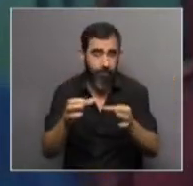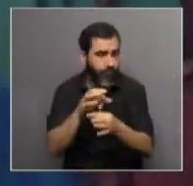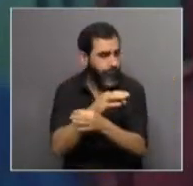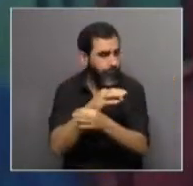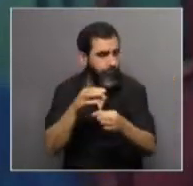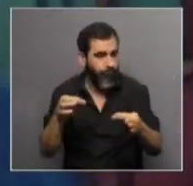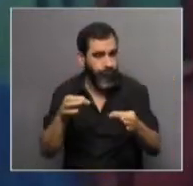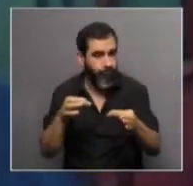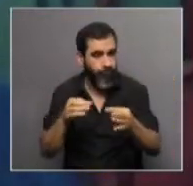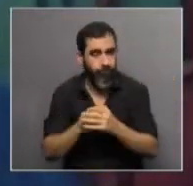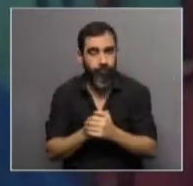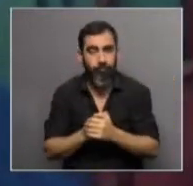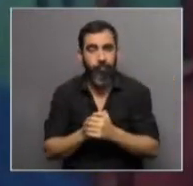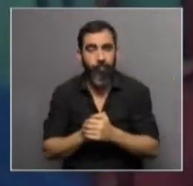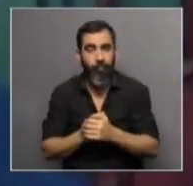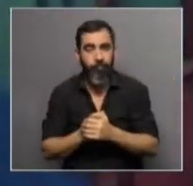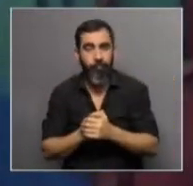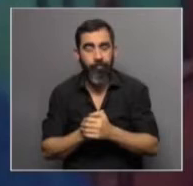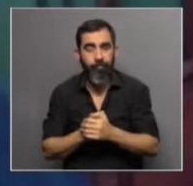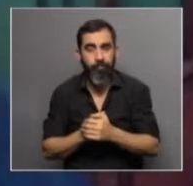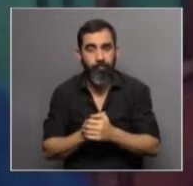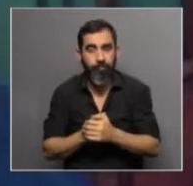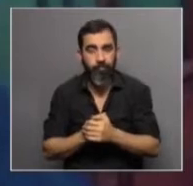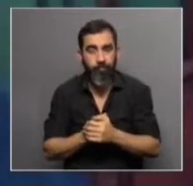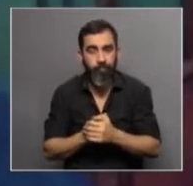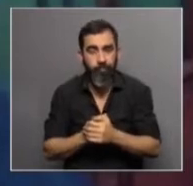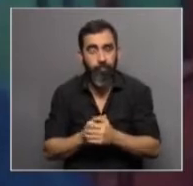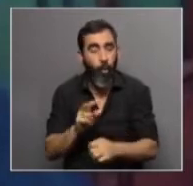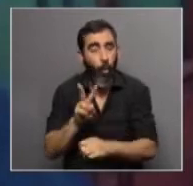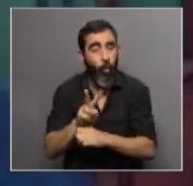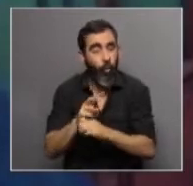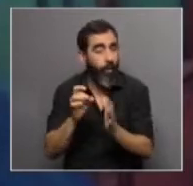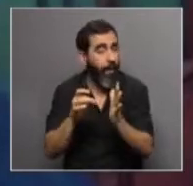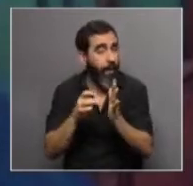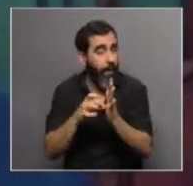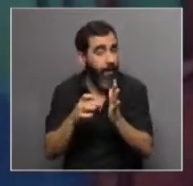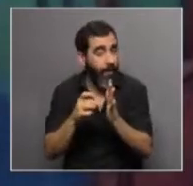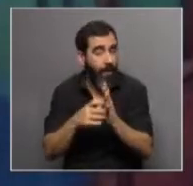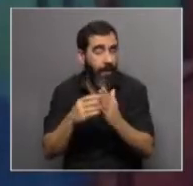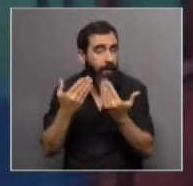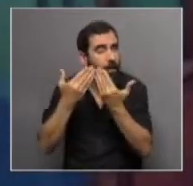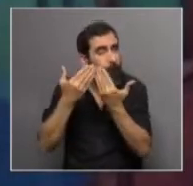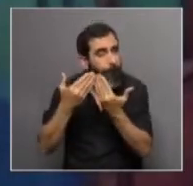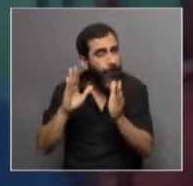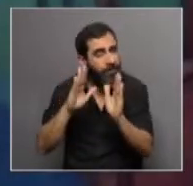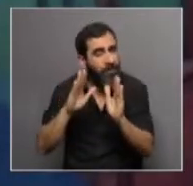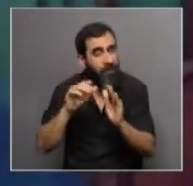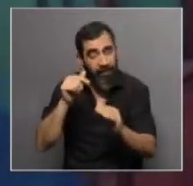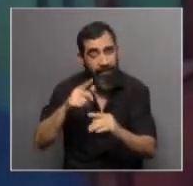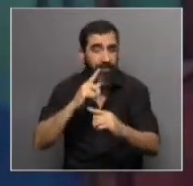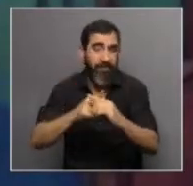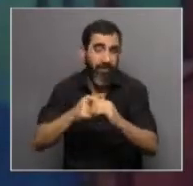bien, diría, de una manera con controles de calidad apropiados desde principios de este